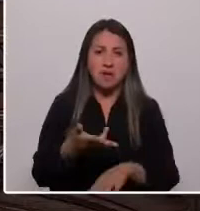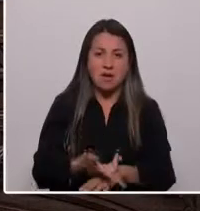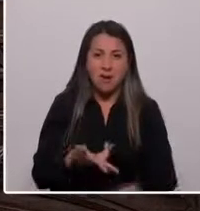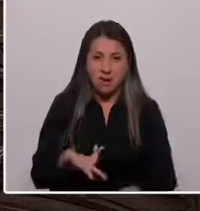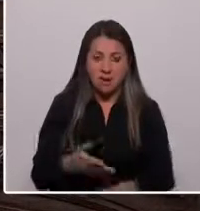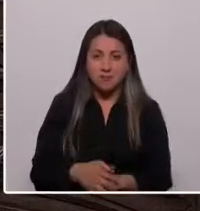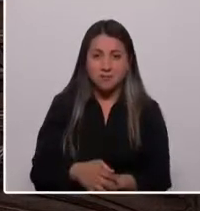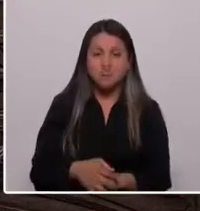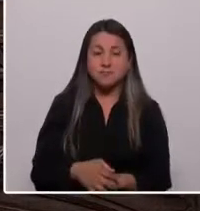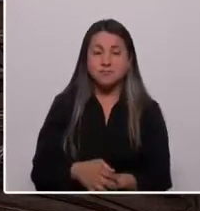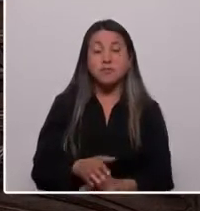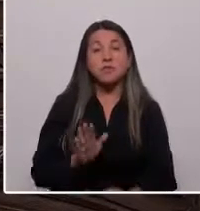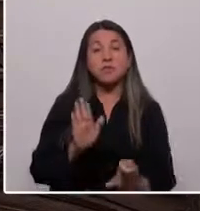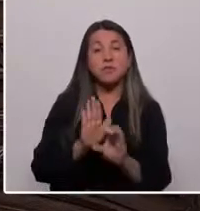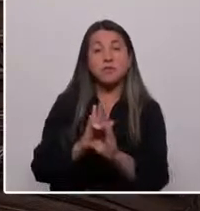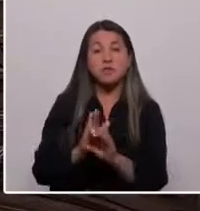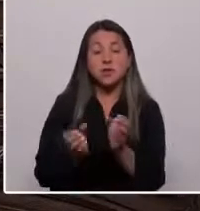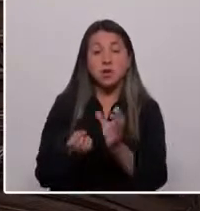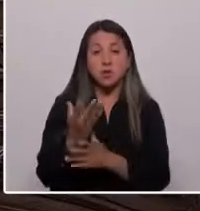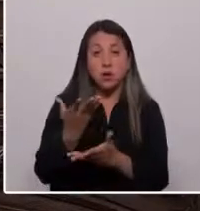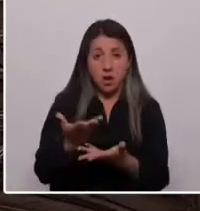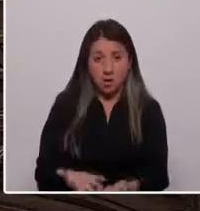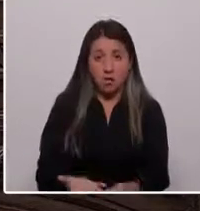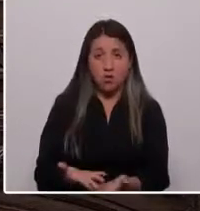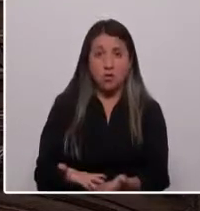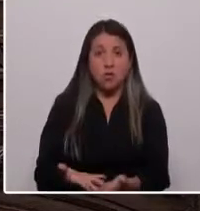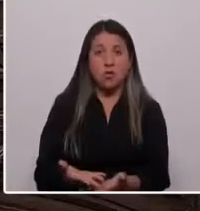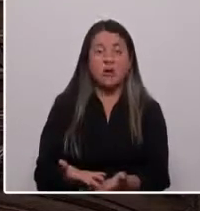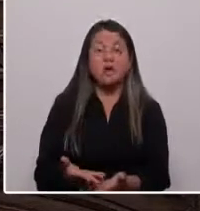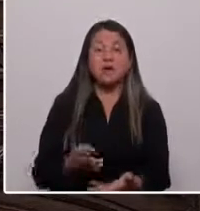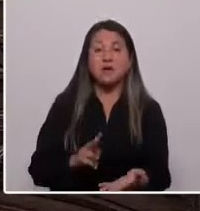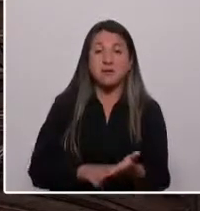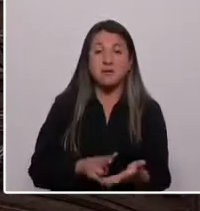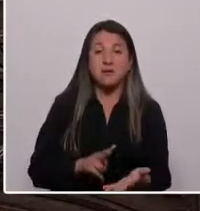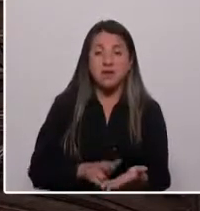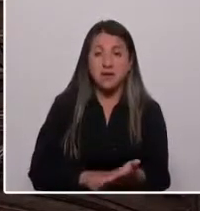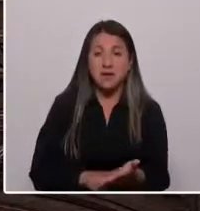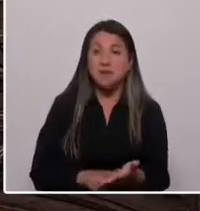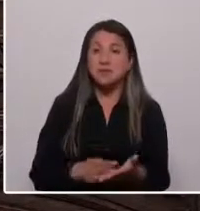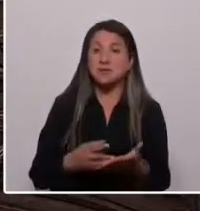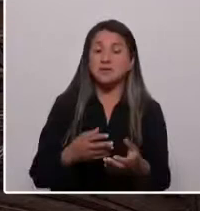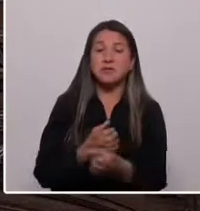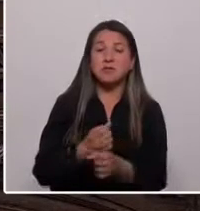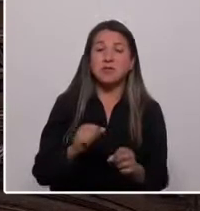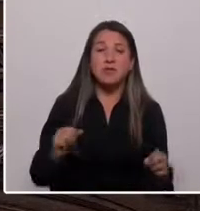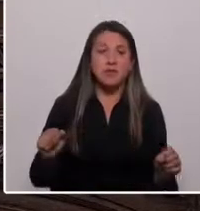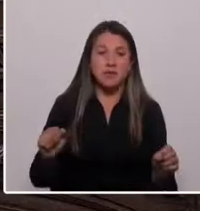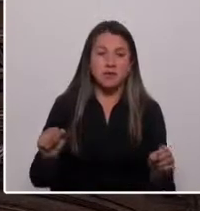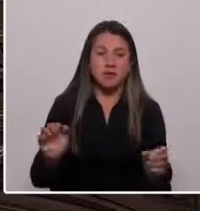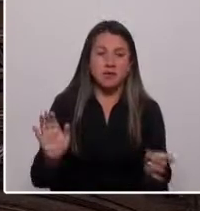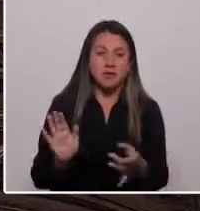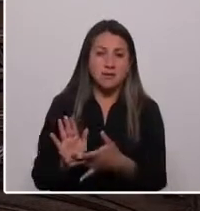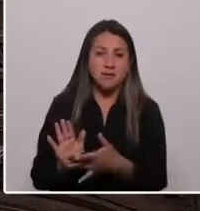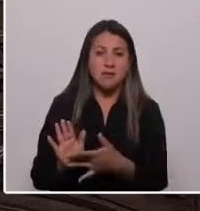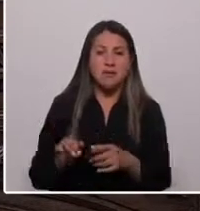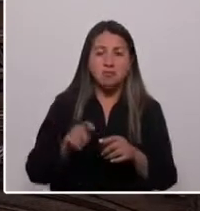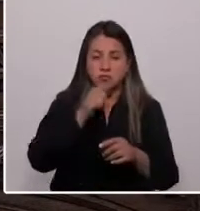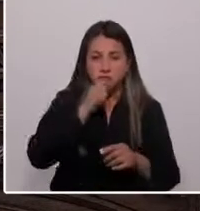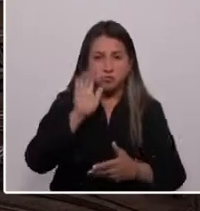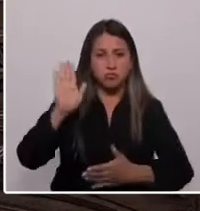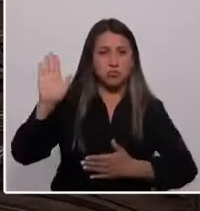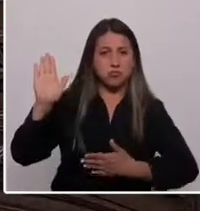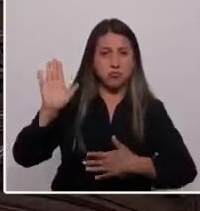constitución vigente que son infranqueables juramos respetar el acuerdo establecido